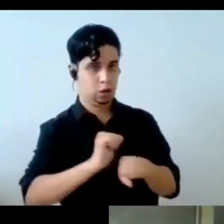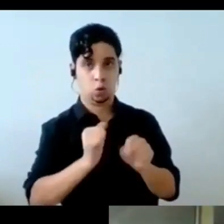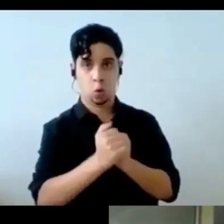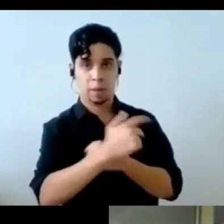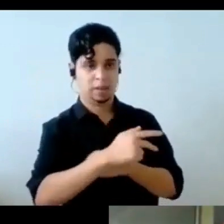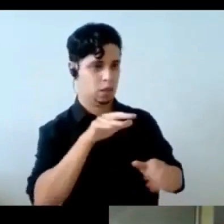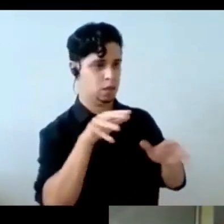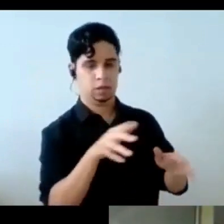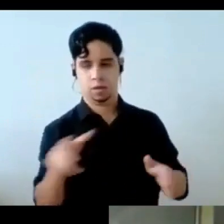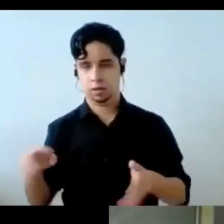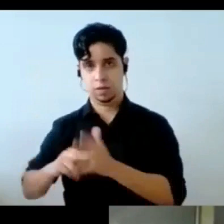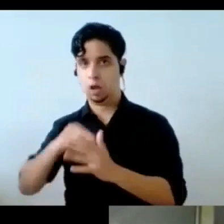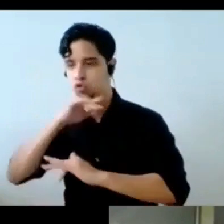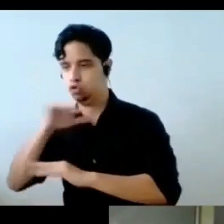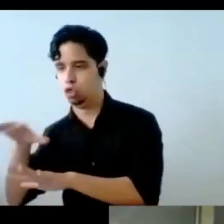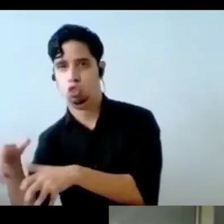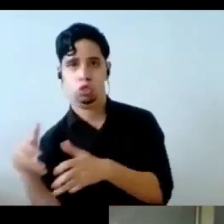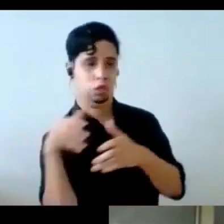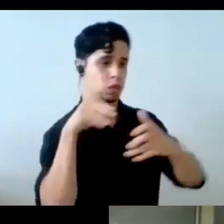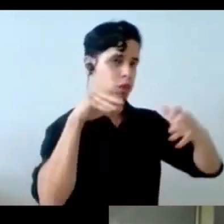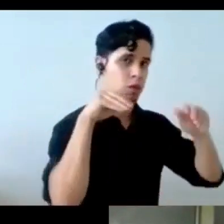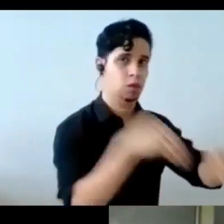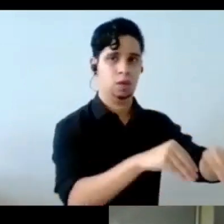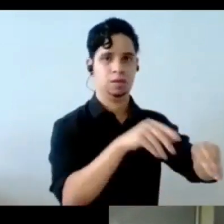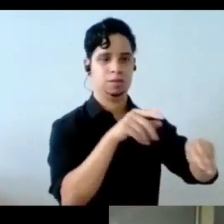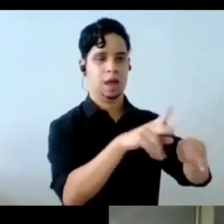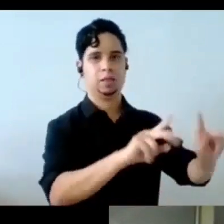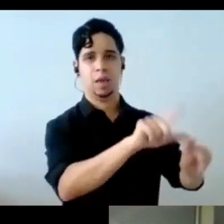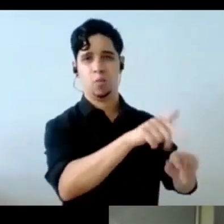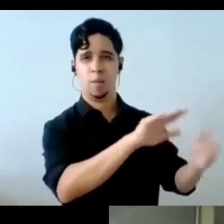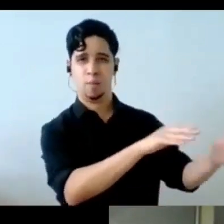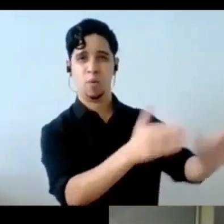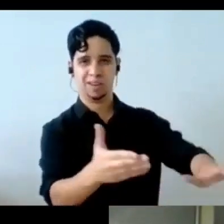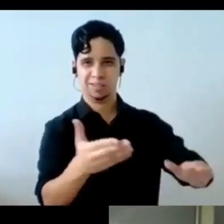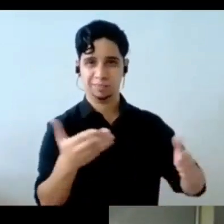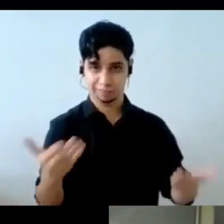estaban transfiriendo la contaminación a los pacientes, por ende estaban muriendo. Exacto. No, y de hecho,